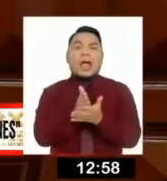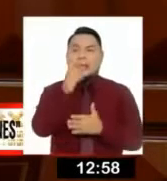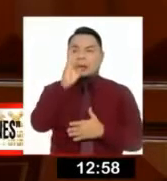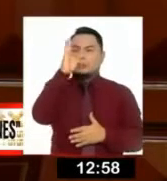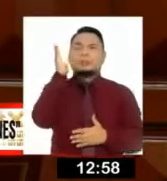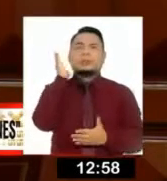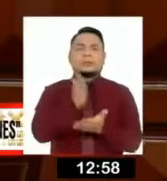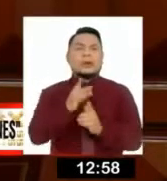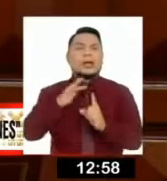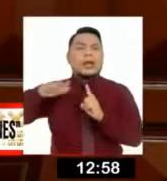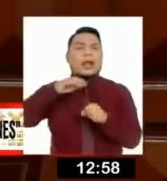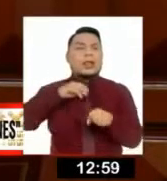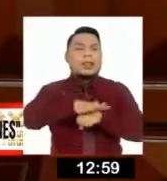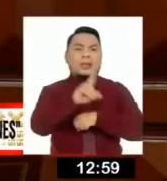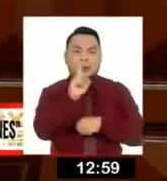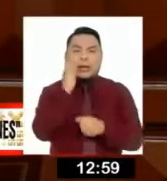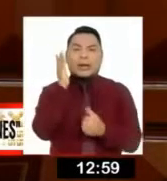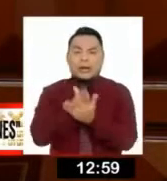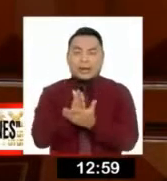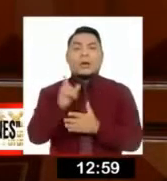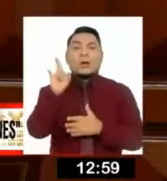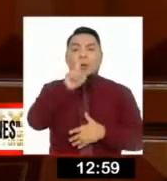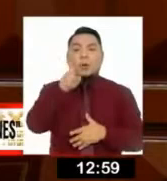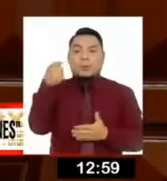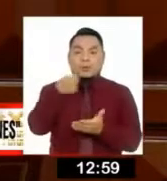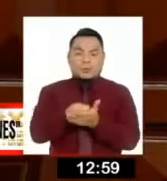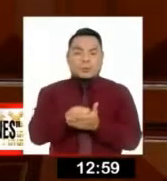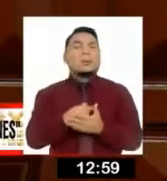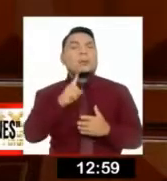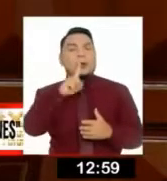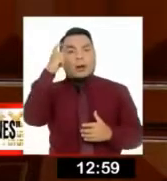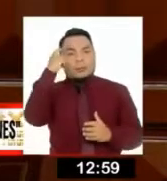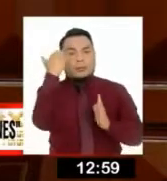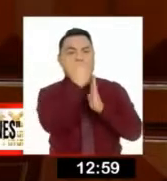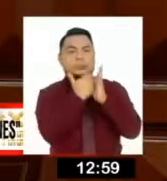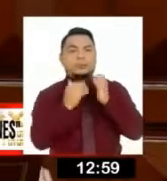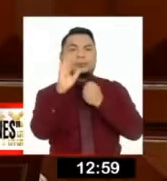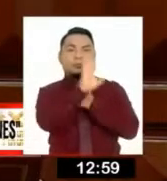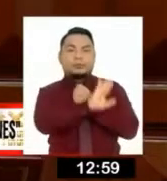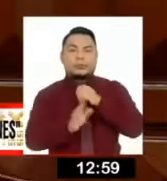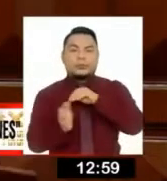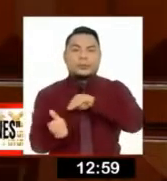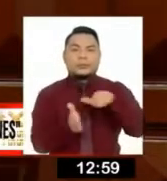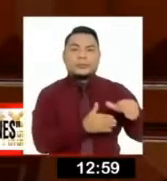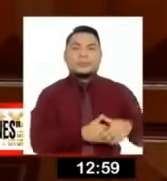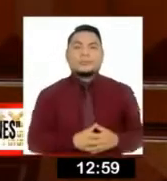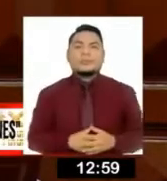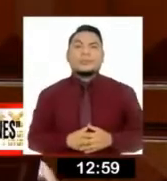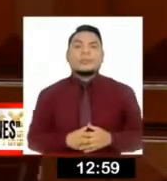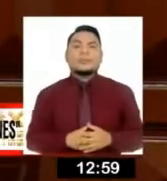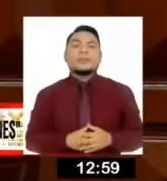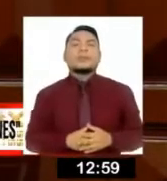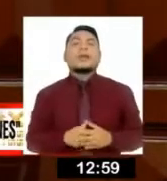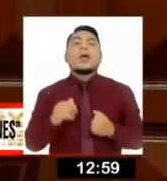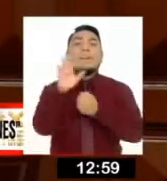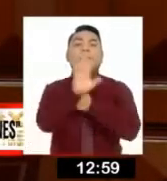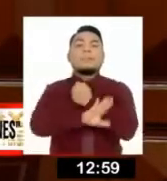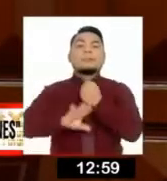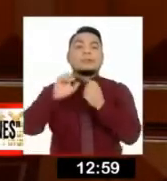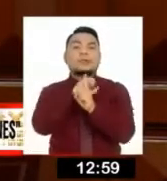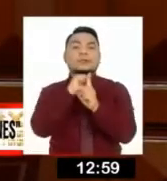ambientales, las cuales deben utilizarse para fortalecer la política ambiental. La protección